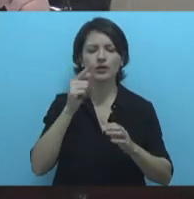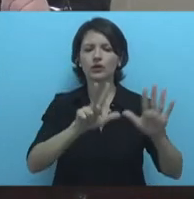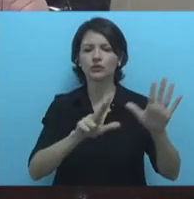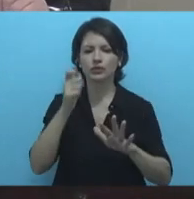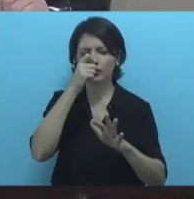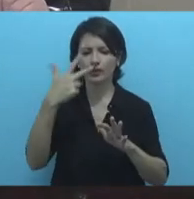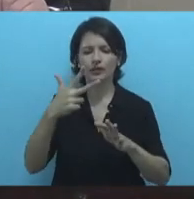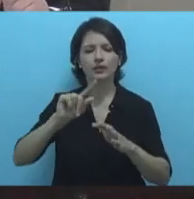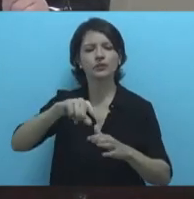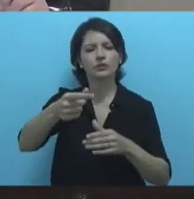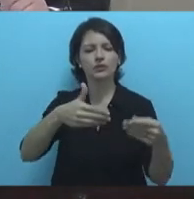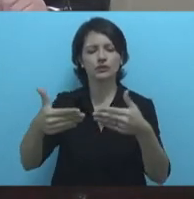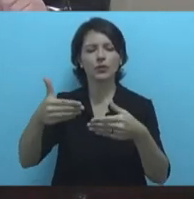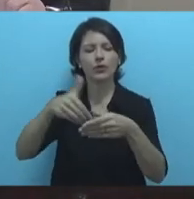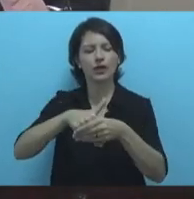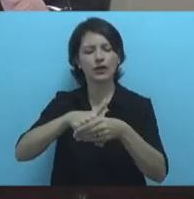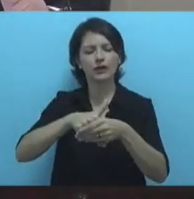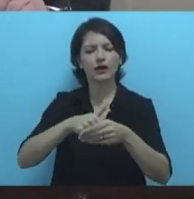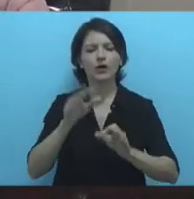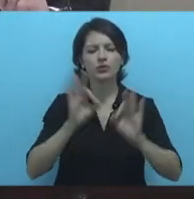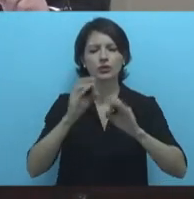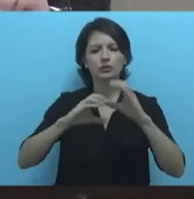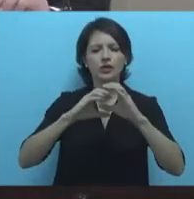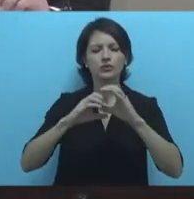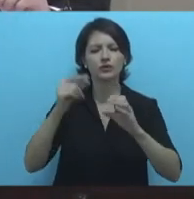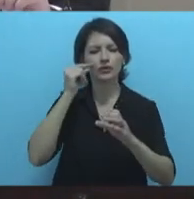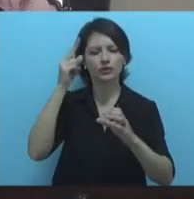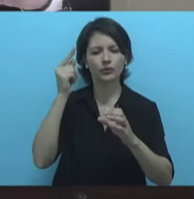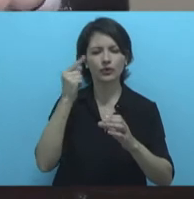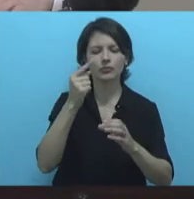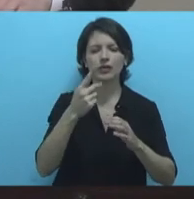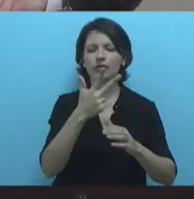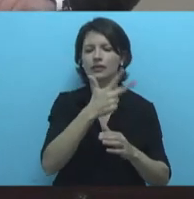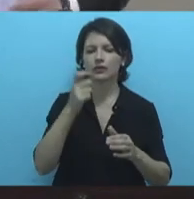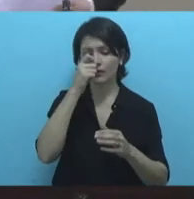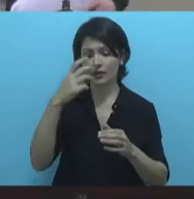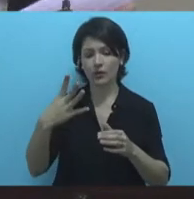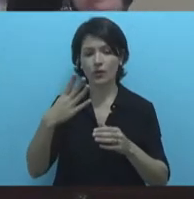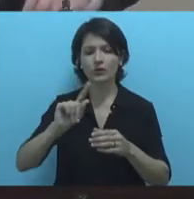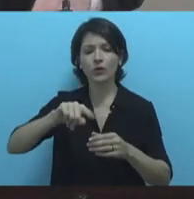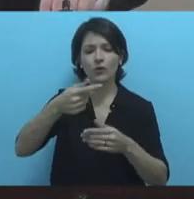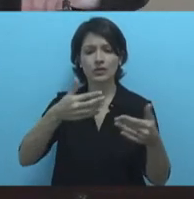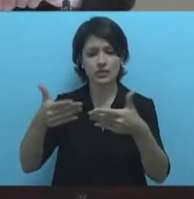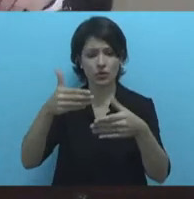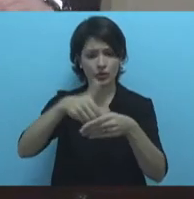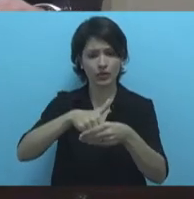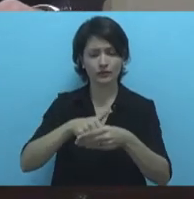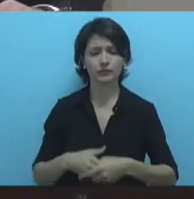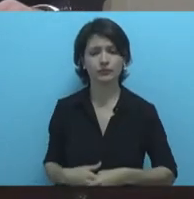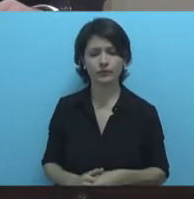preferencias por una sesión proyecto de comunicación 39 1824 preferencia para una sesión